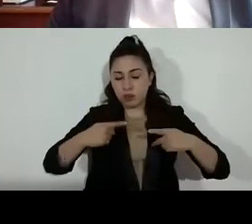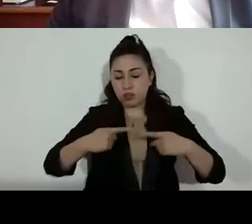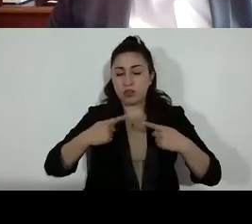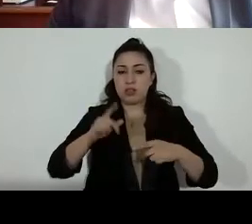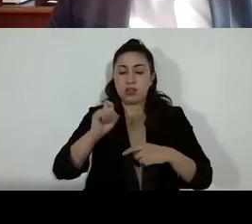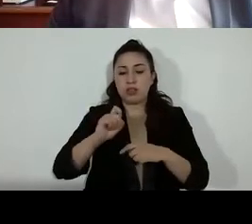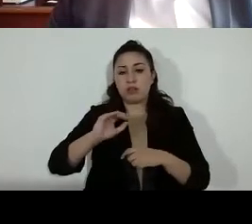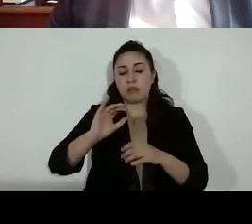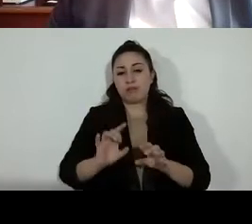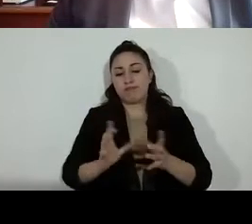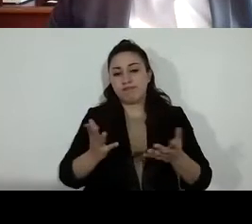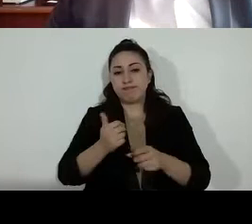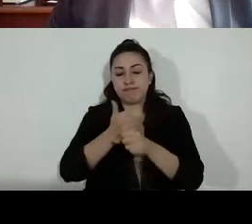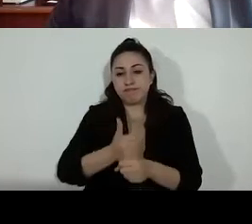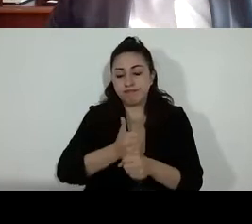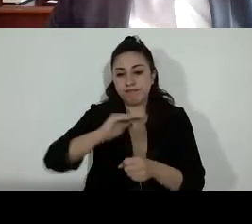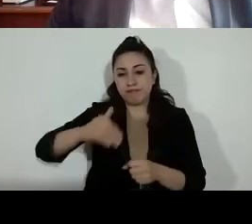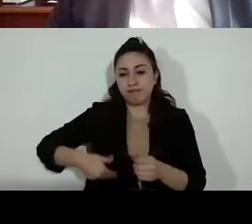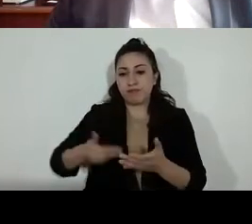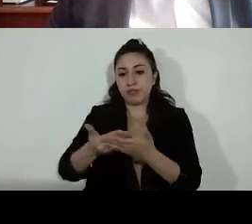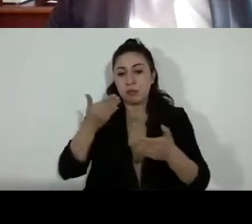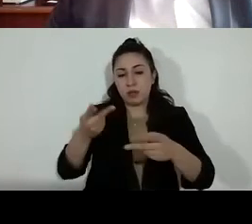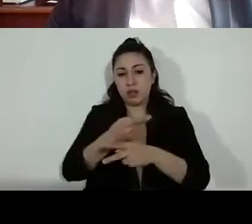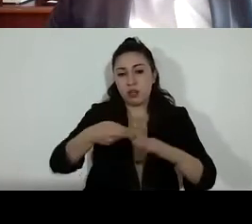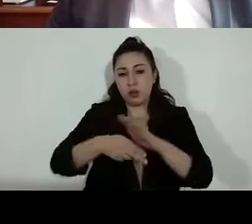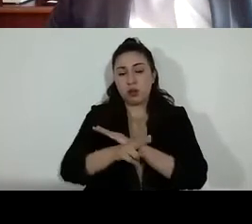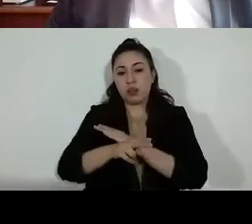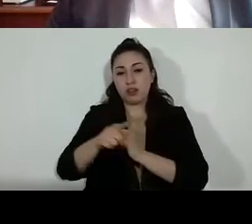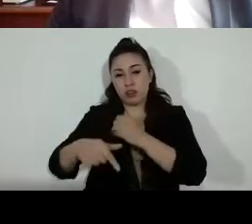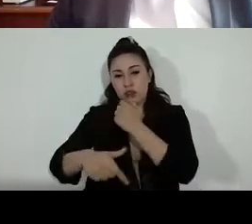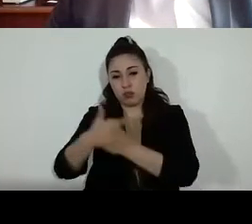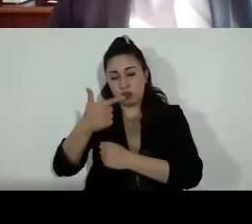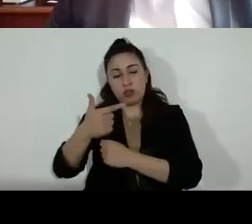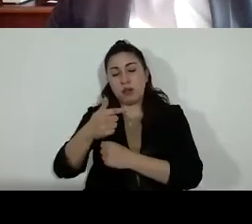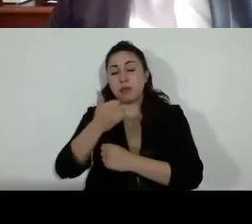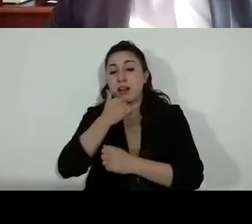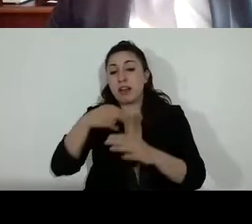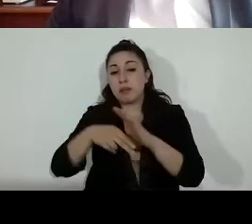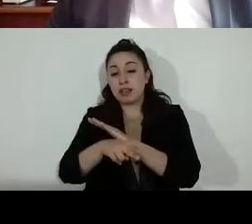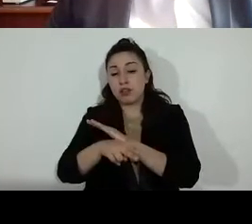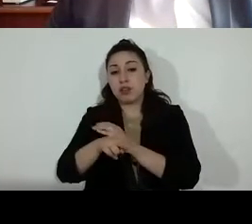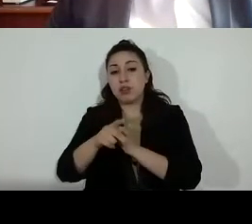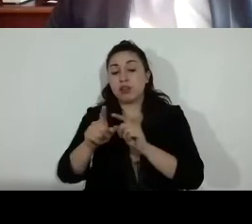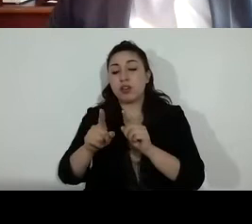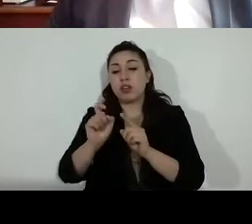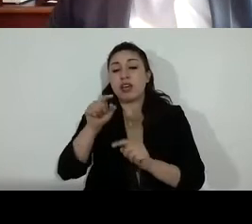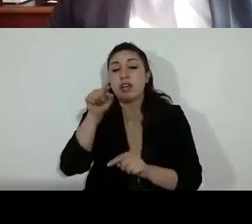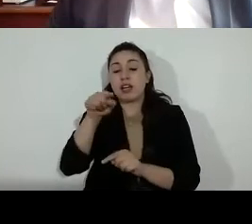que comparezca de manera directa el director del metro, no ante la Comisión de Movilidad, sino ante el